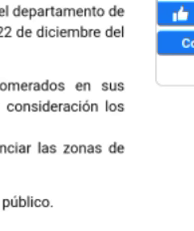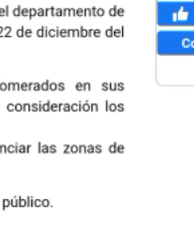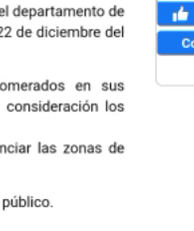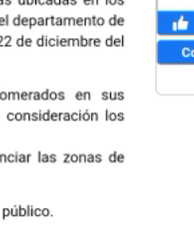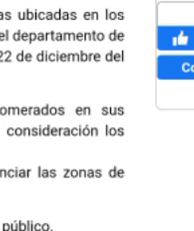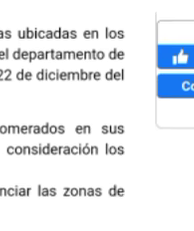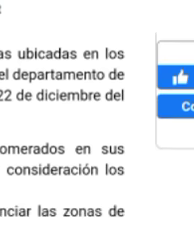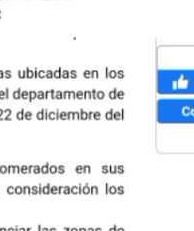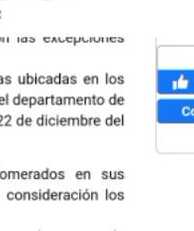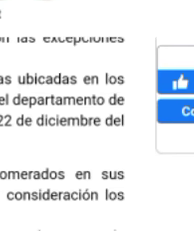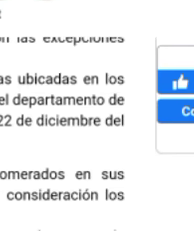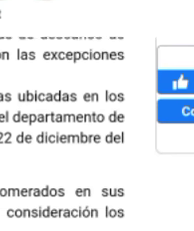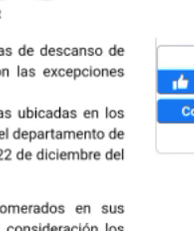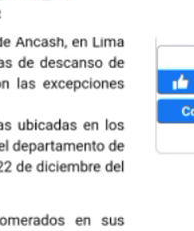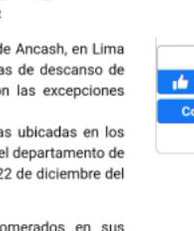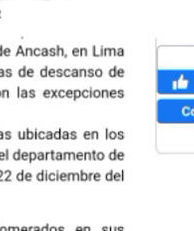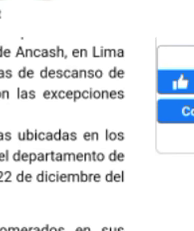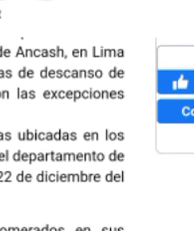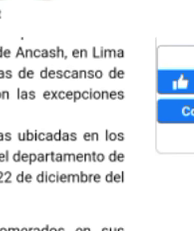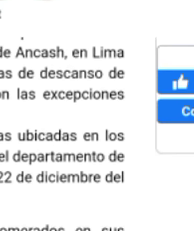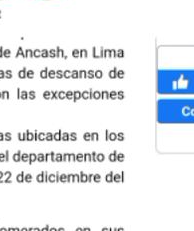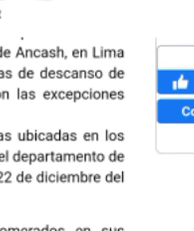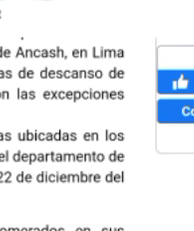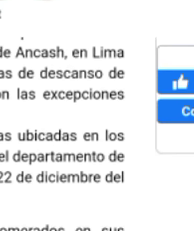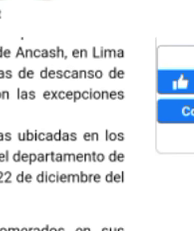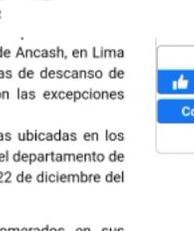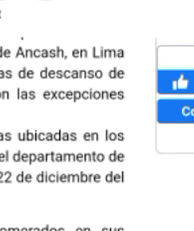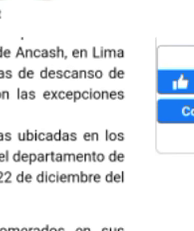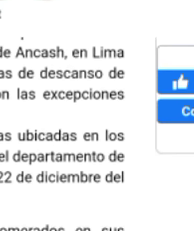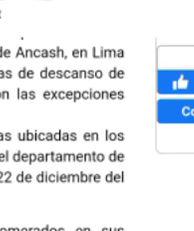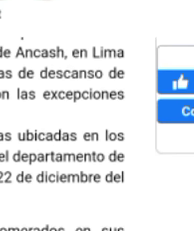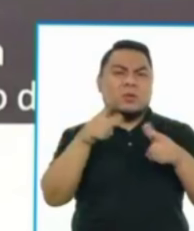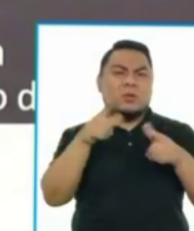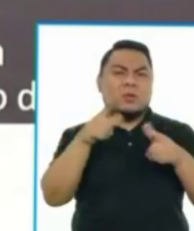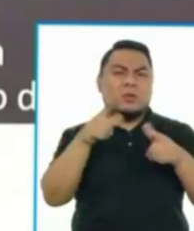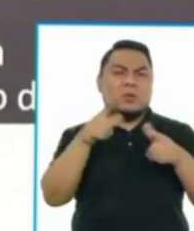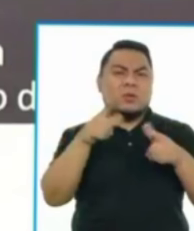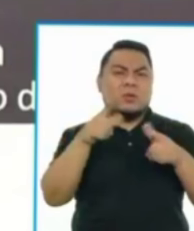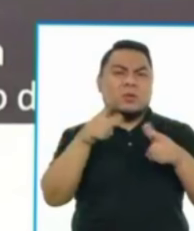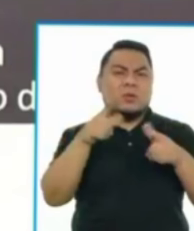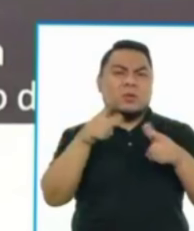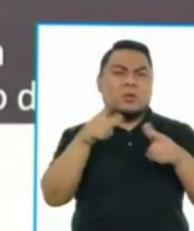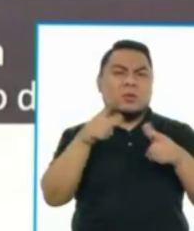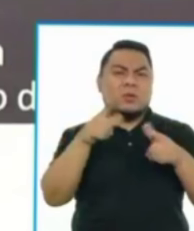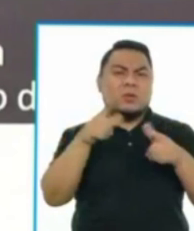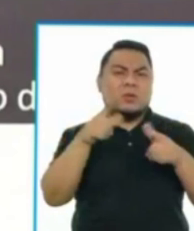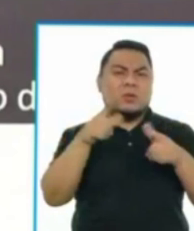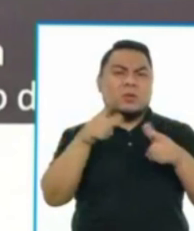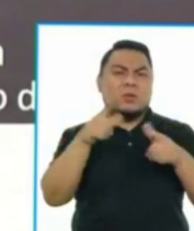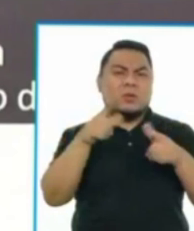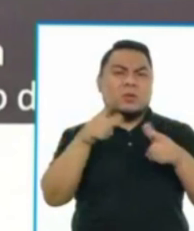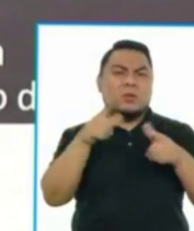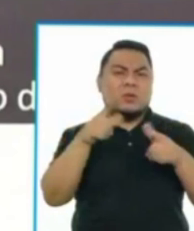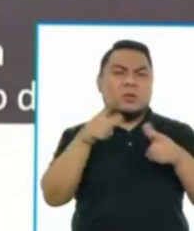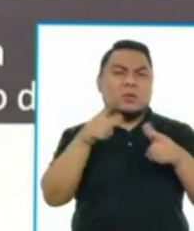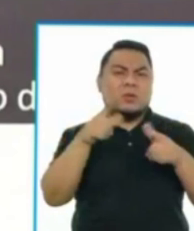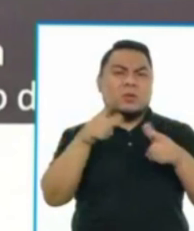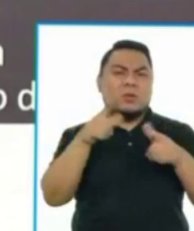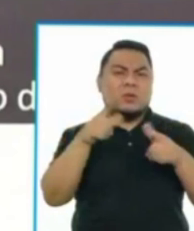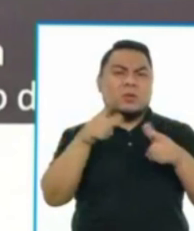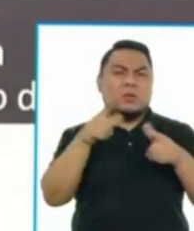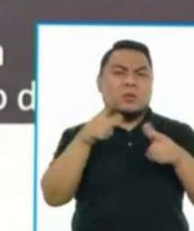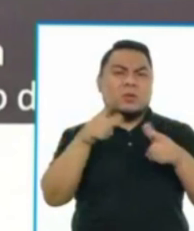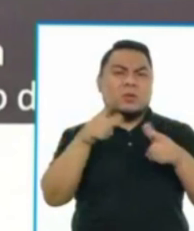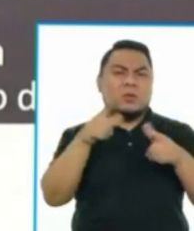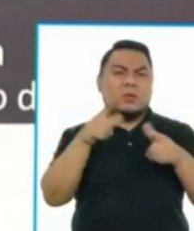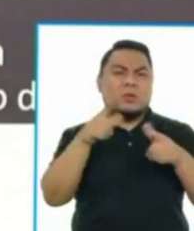audio para que puedas estar informado. Cuídense bastante. Igualmente, a partir de mañana y